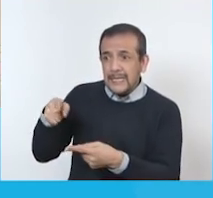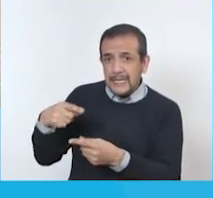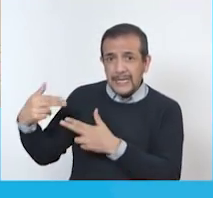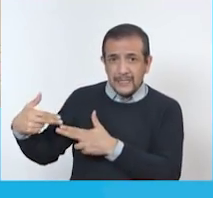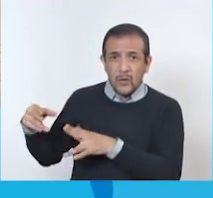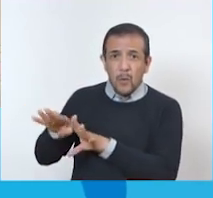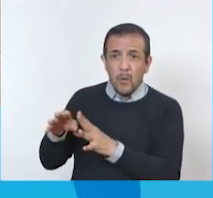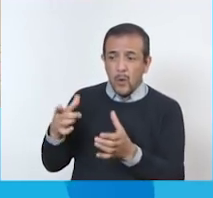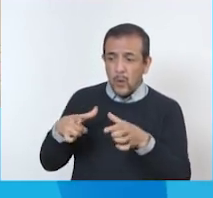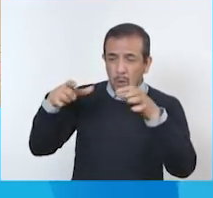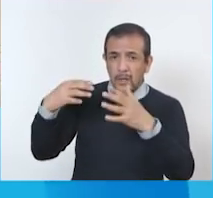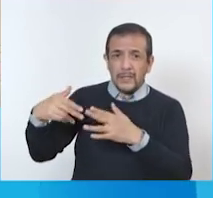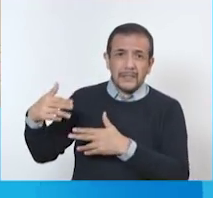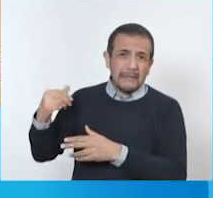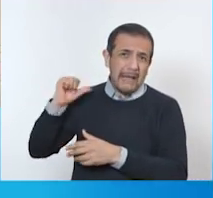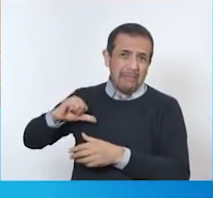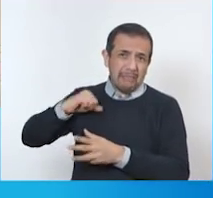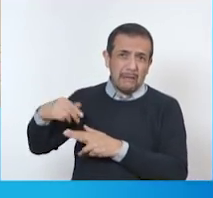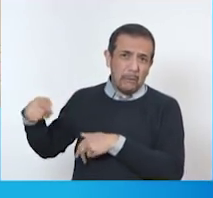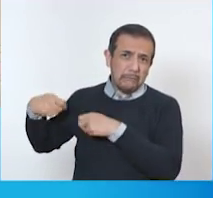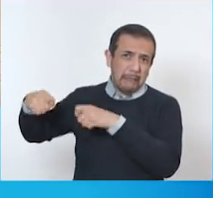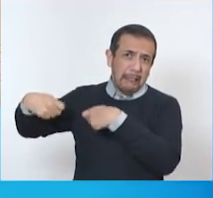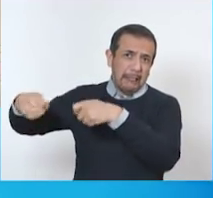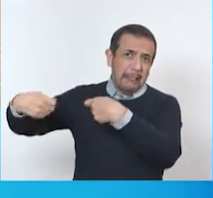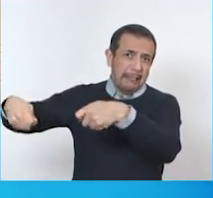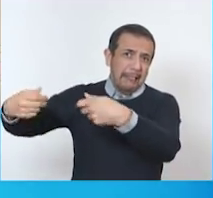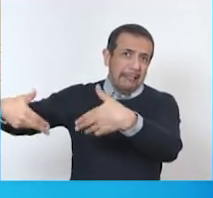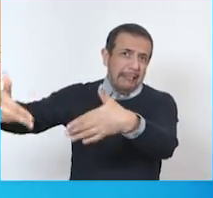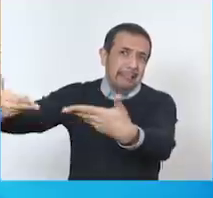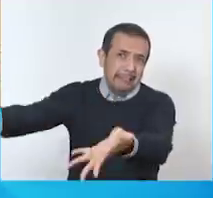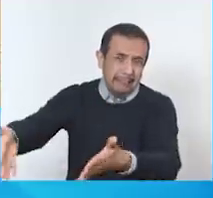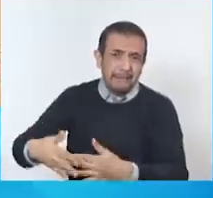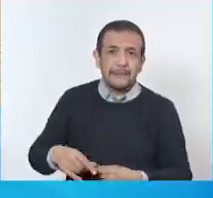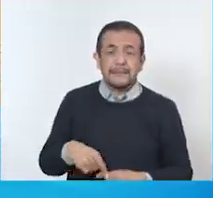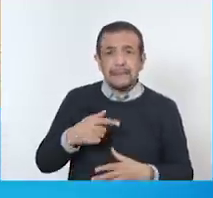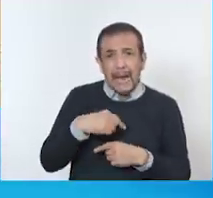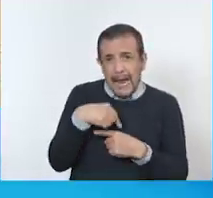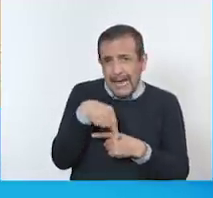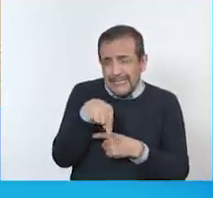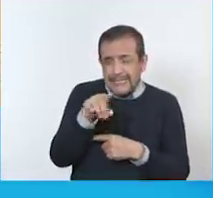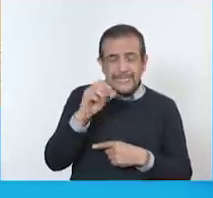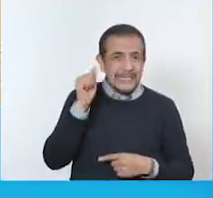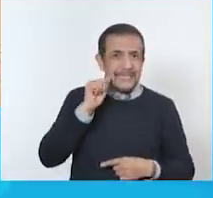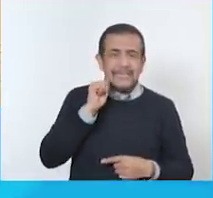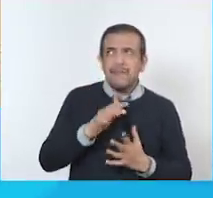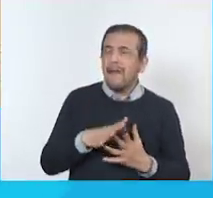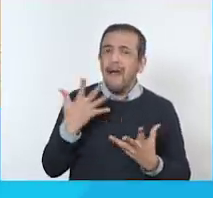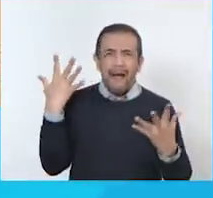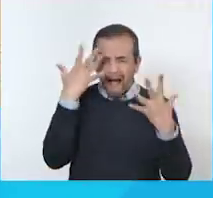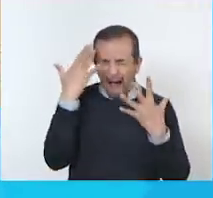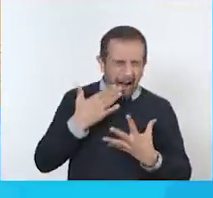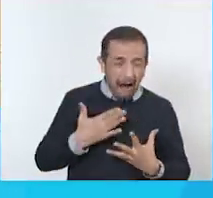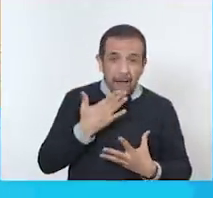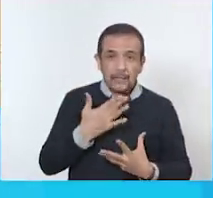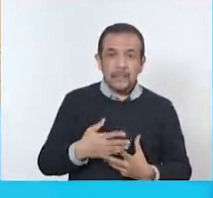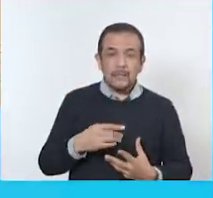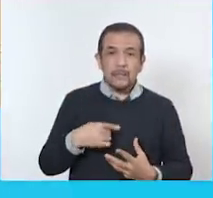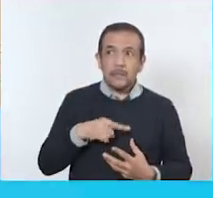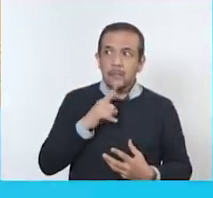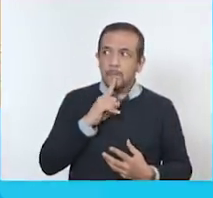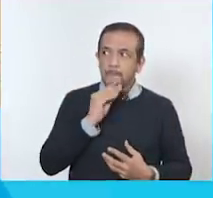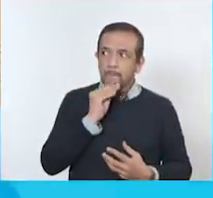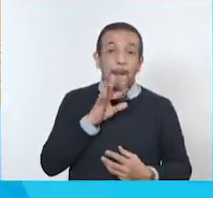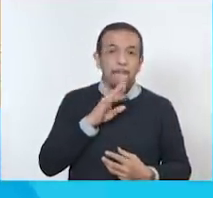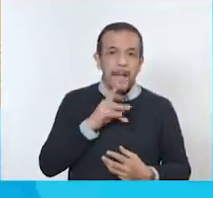su abuelita. Y que a su abuelita le regaló la abuelita de su abuelita. Y así para siempre. ¡Qué horror! Y si no le digo